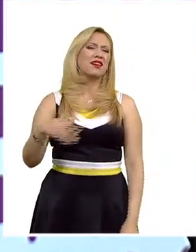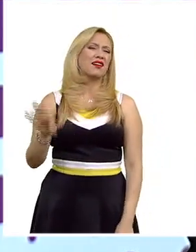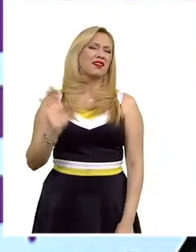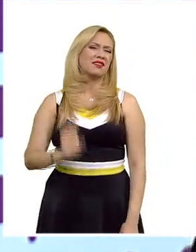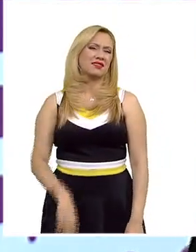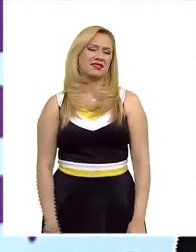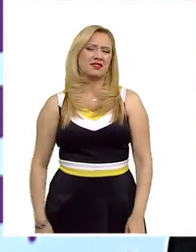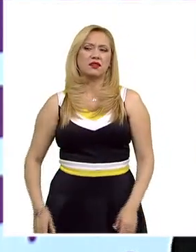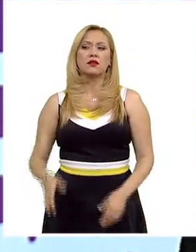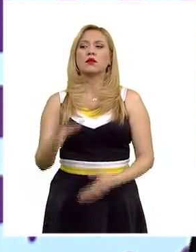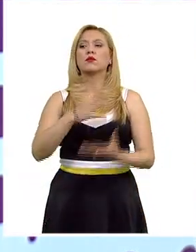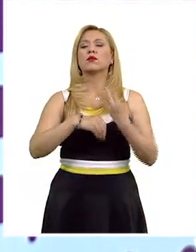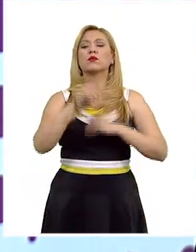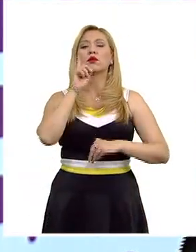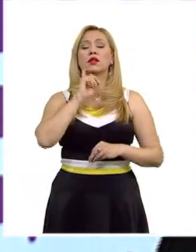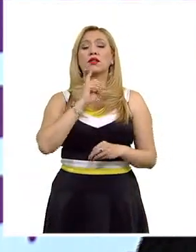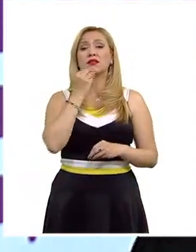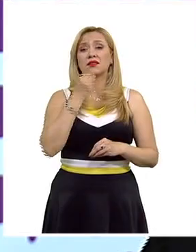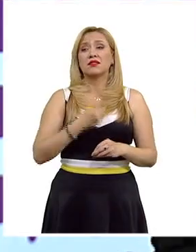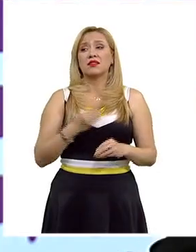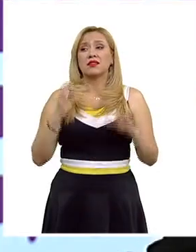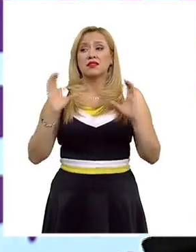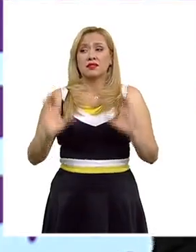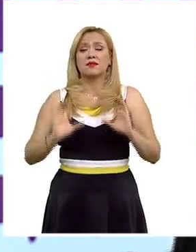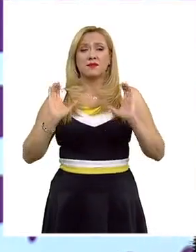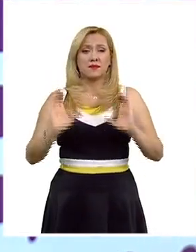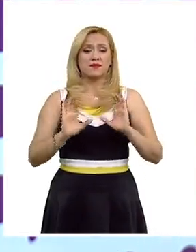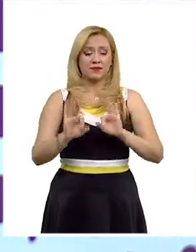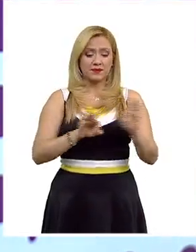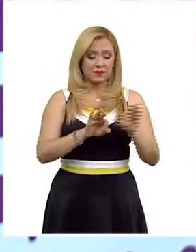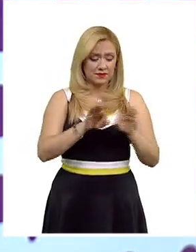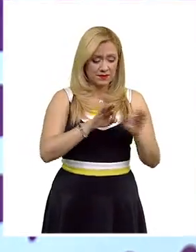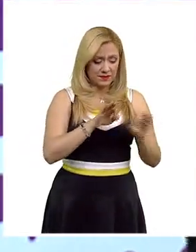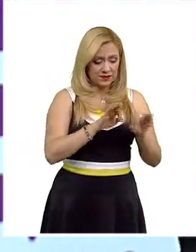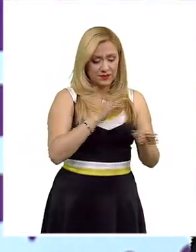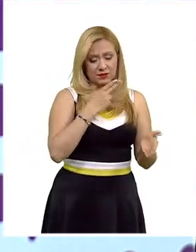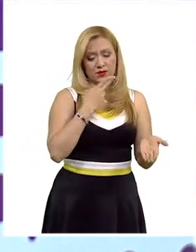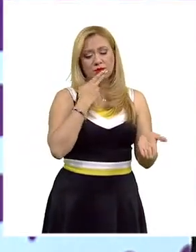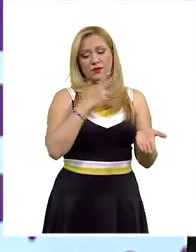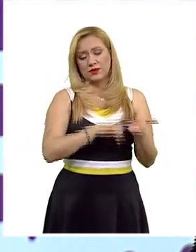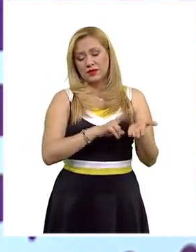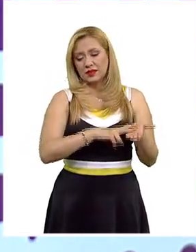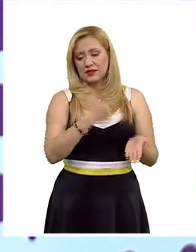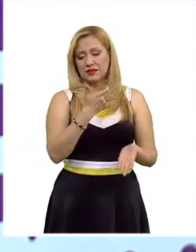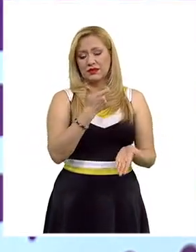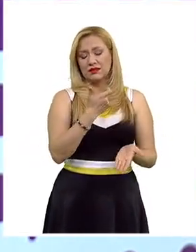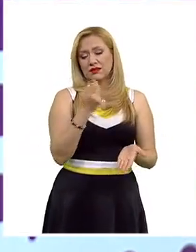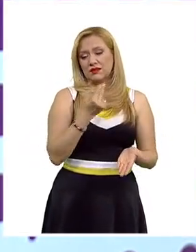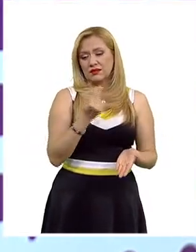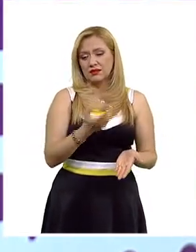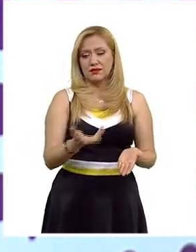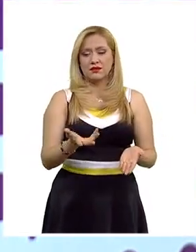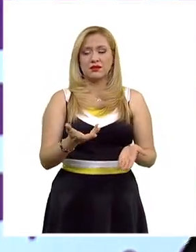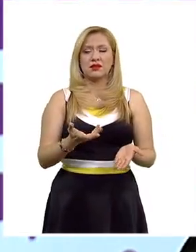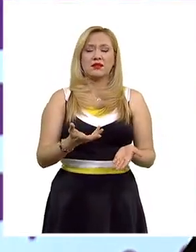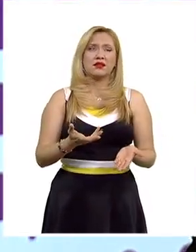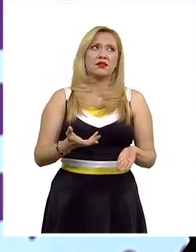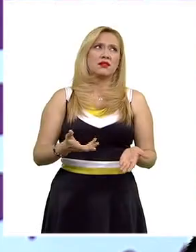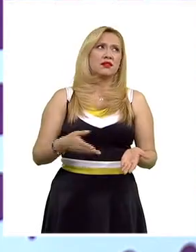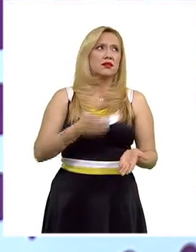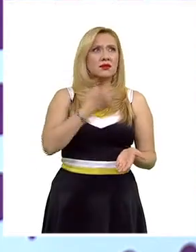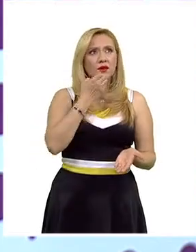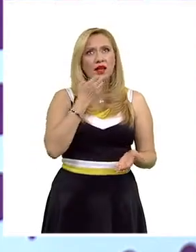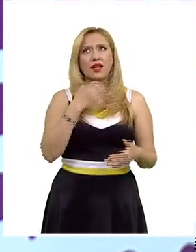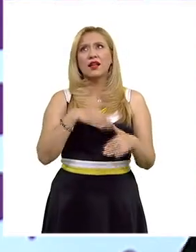y por el otro las mujeres tienen que estar cuidando su empleo, su medio de sobrevivencia, su estar en el espacio